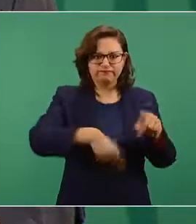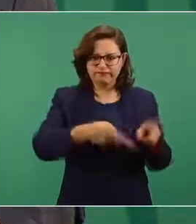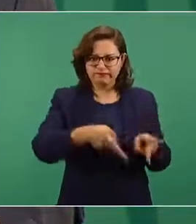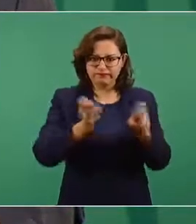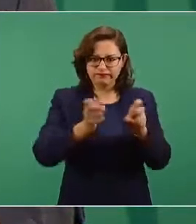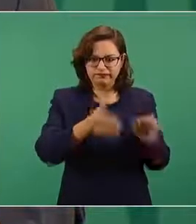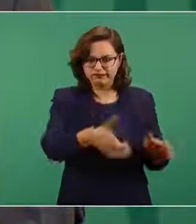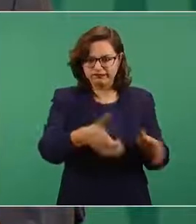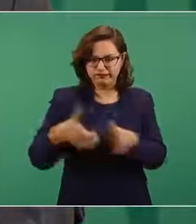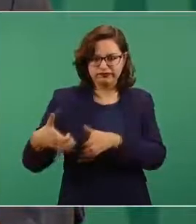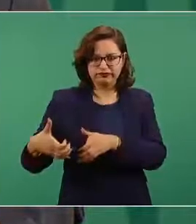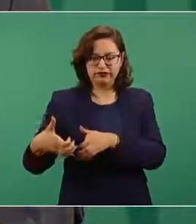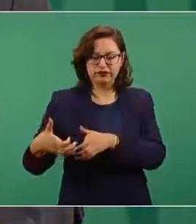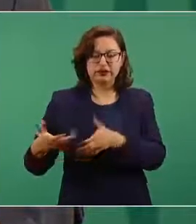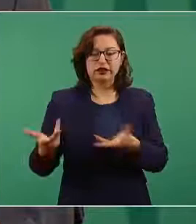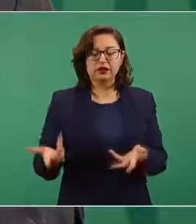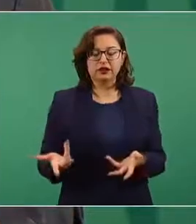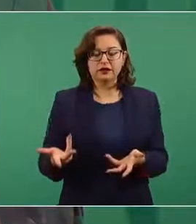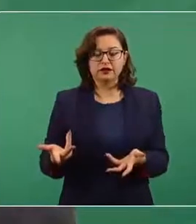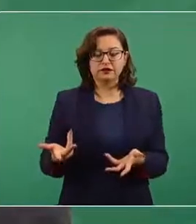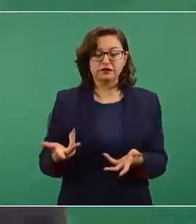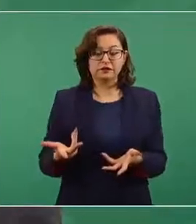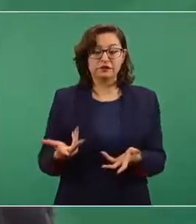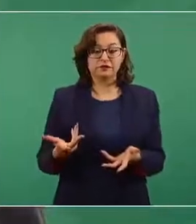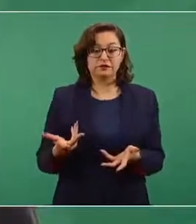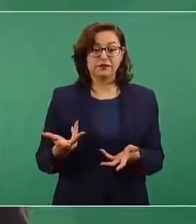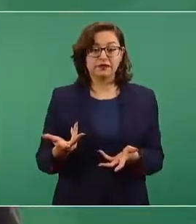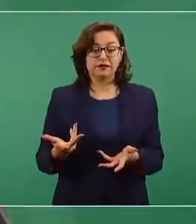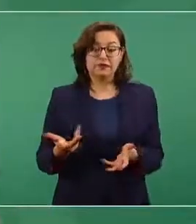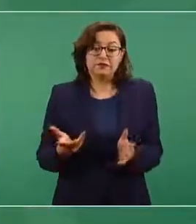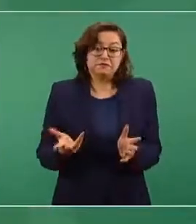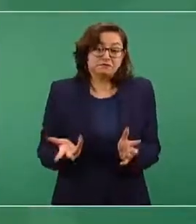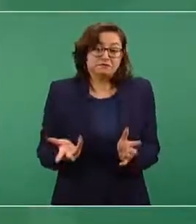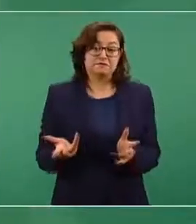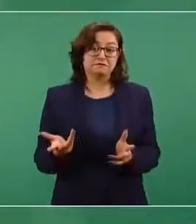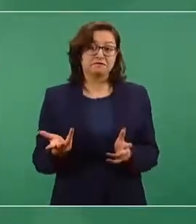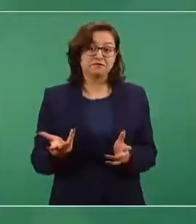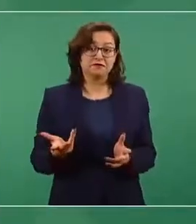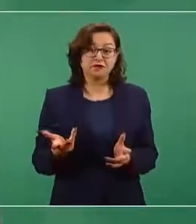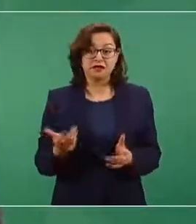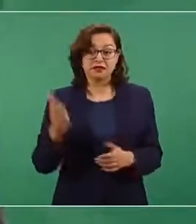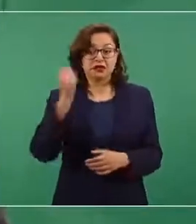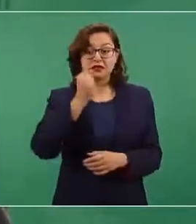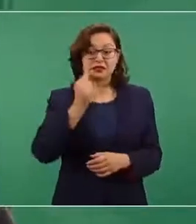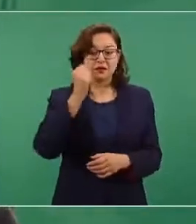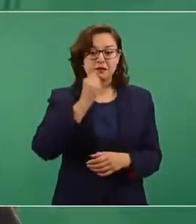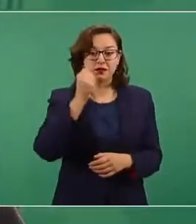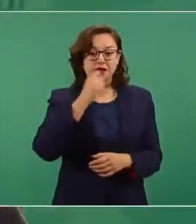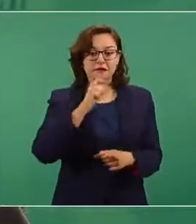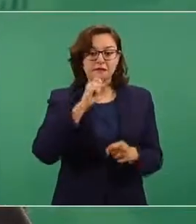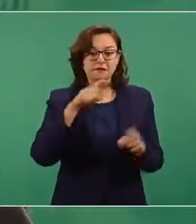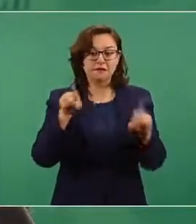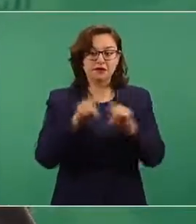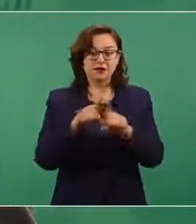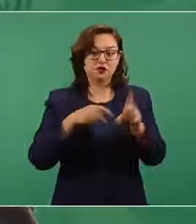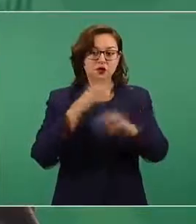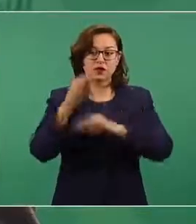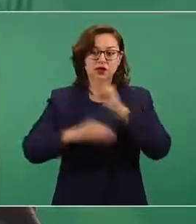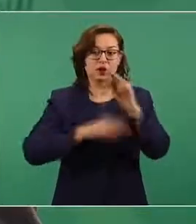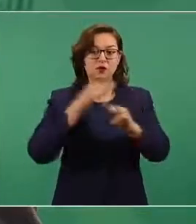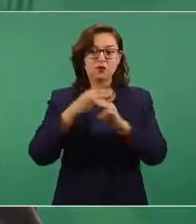para poder someterlos, como sucede en cualquier conquista, en cualquier invasión en el